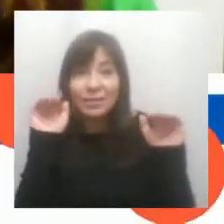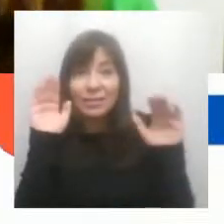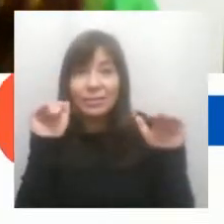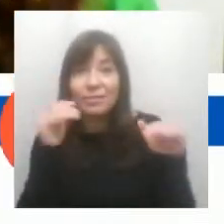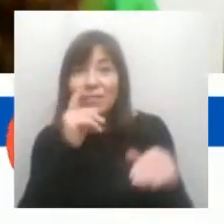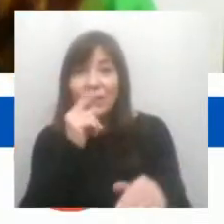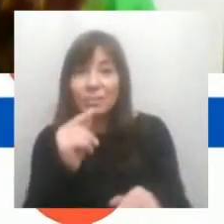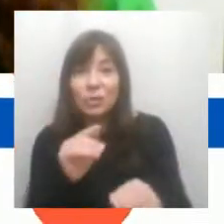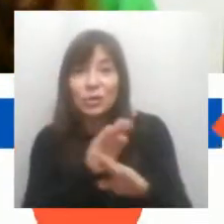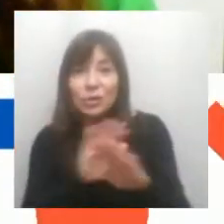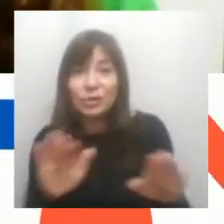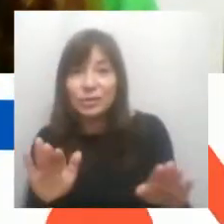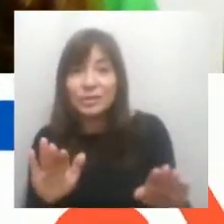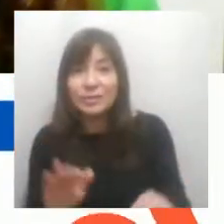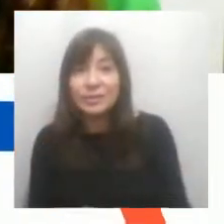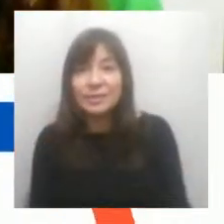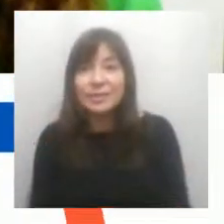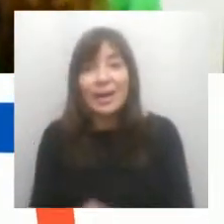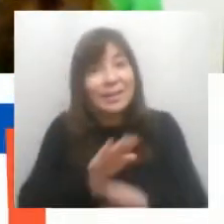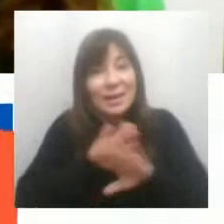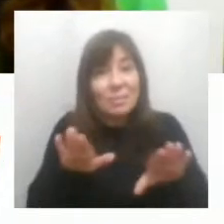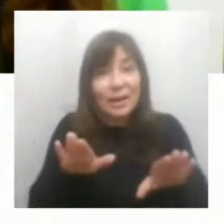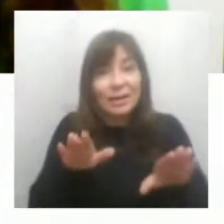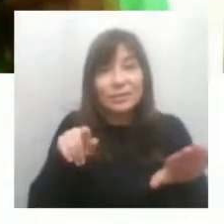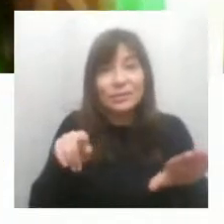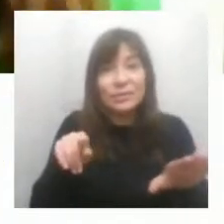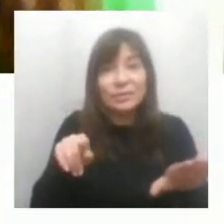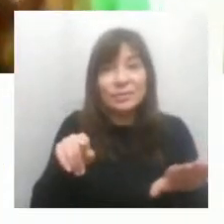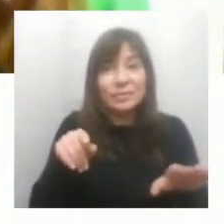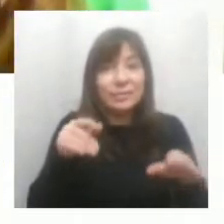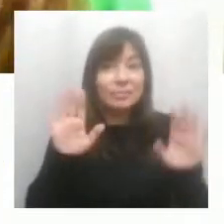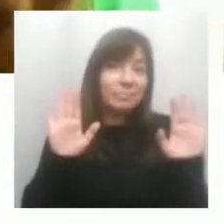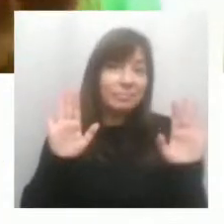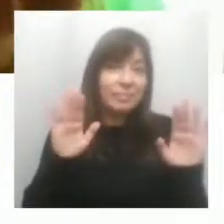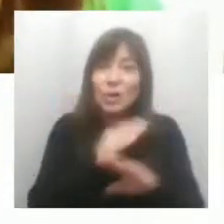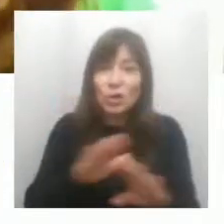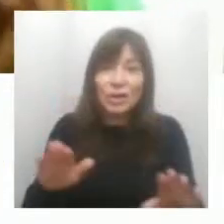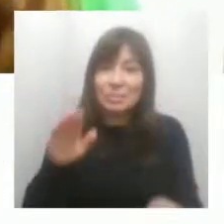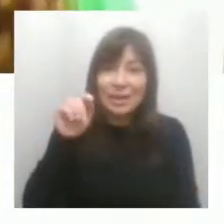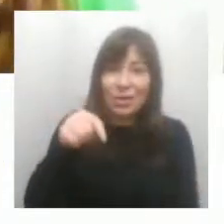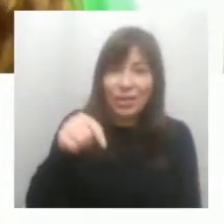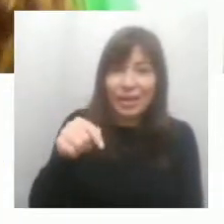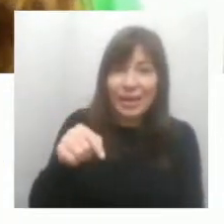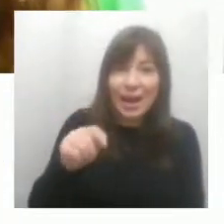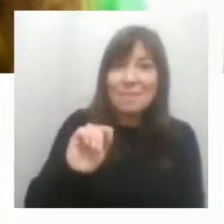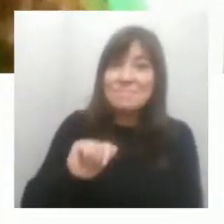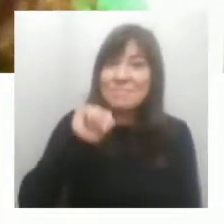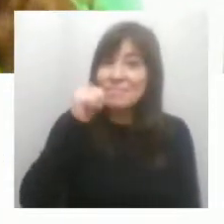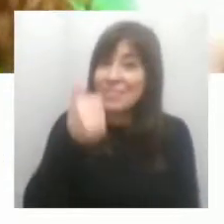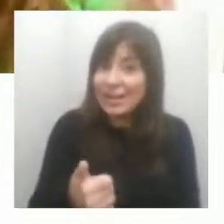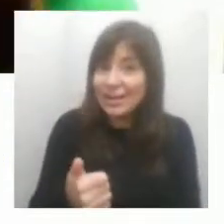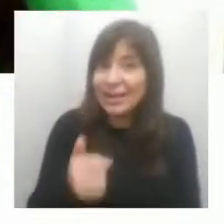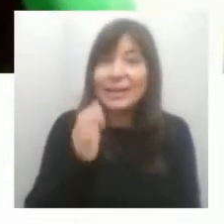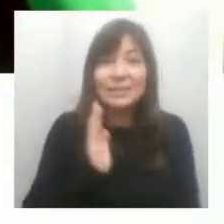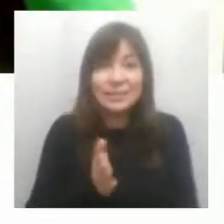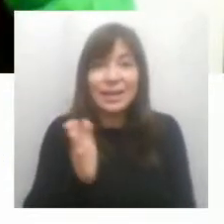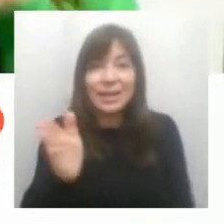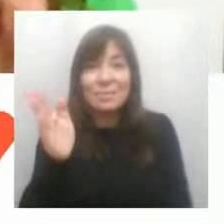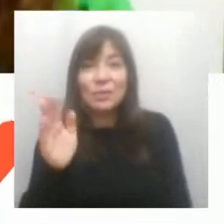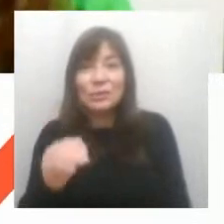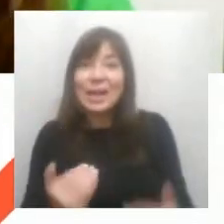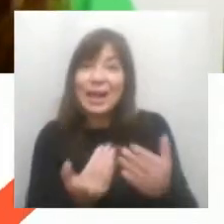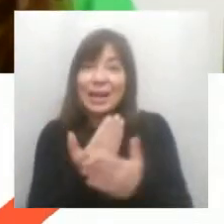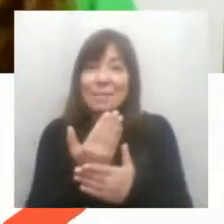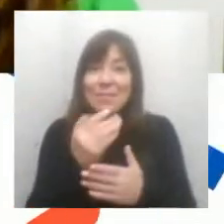quizás, sí, estamos terminando, pero esto no termina hoy día, sigue mañana. También aquellas personas que quedaban con ganas de seguir